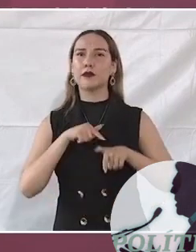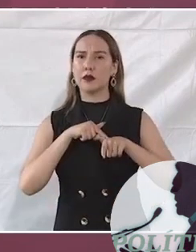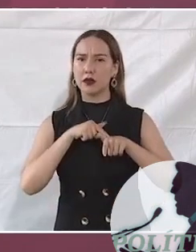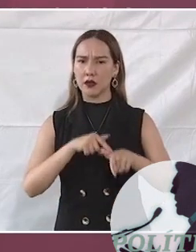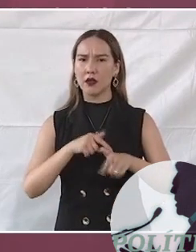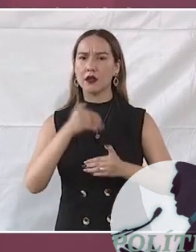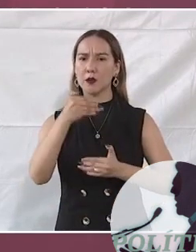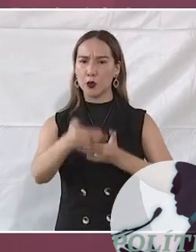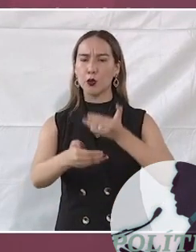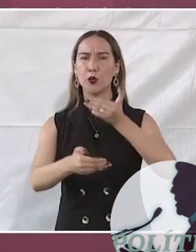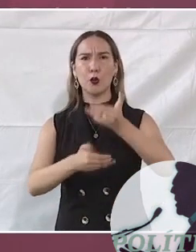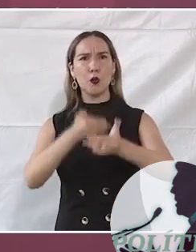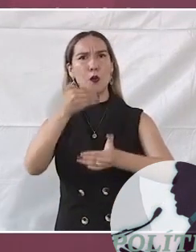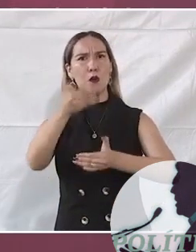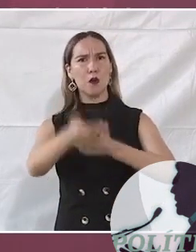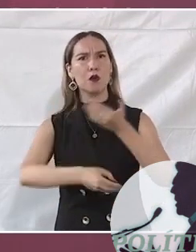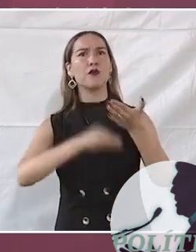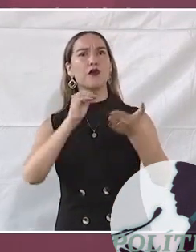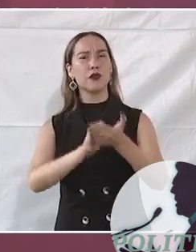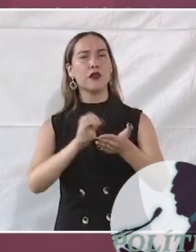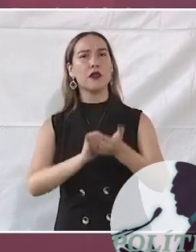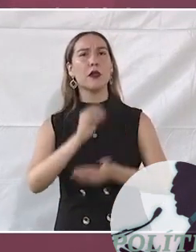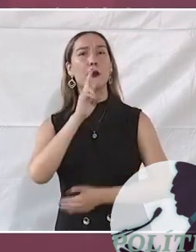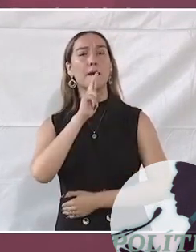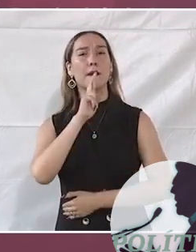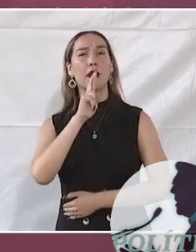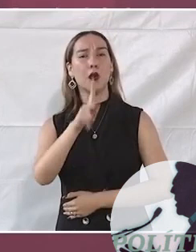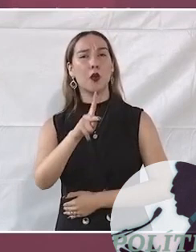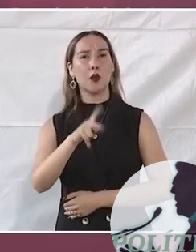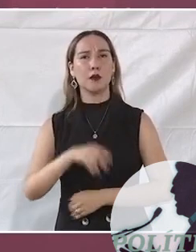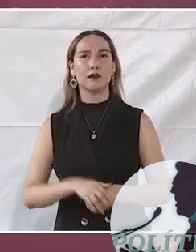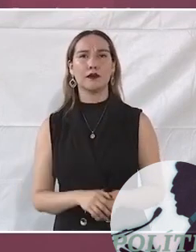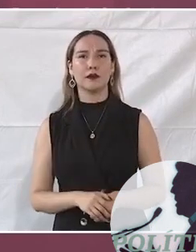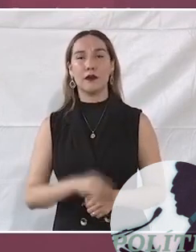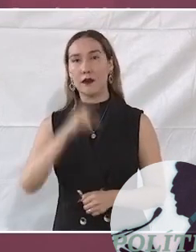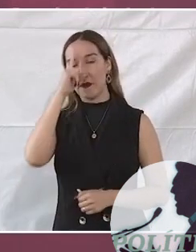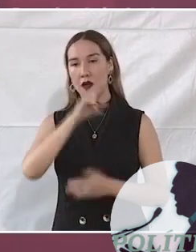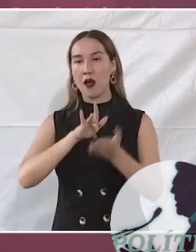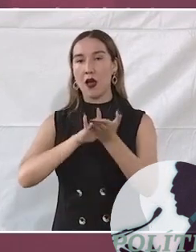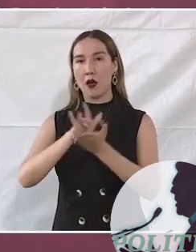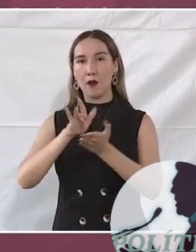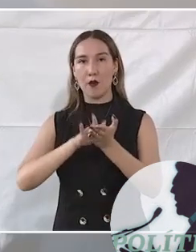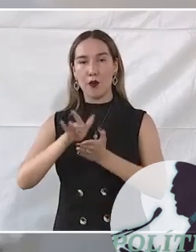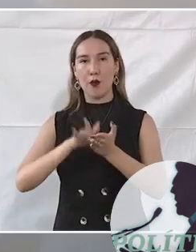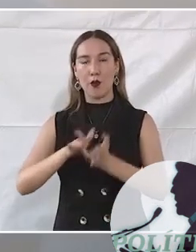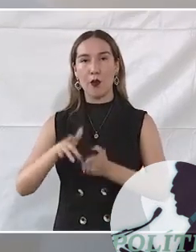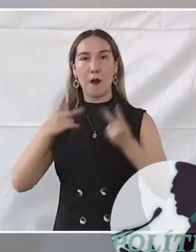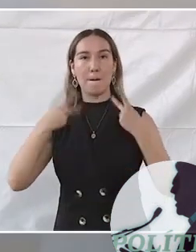mejorar el programa de la pensión a los adultos mayores.